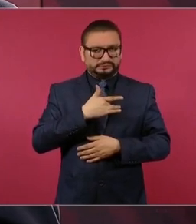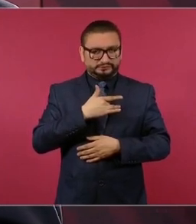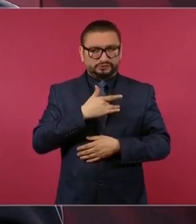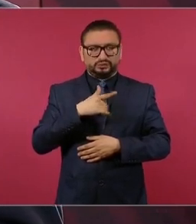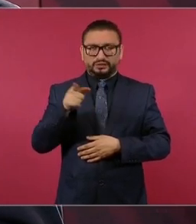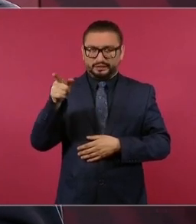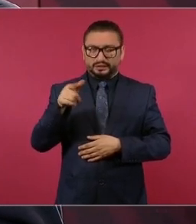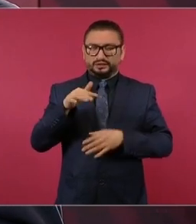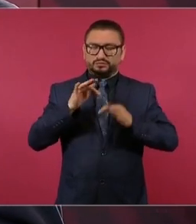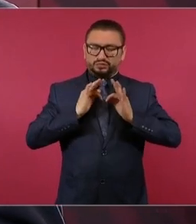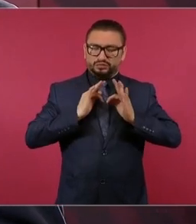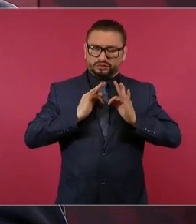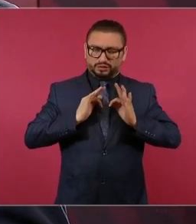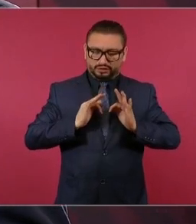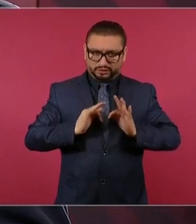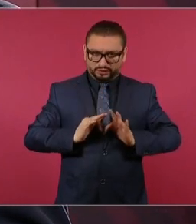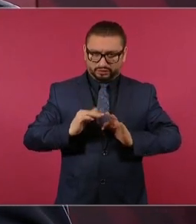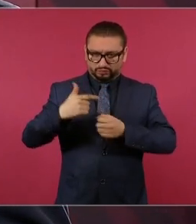serena,